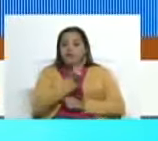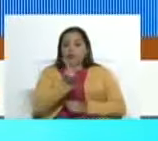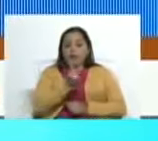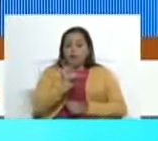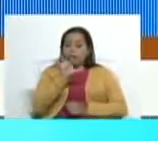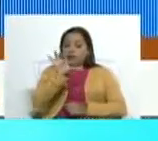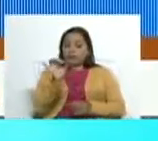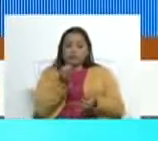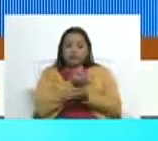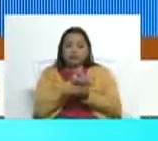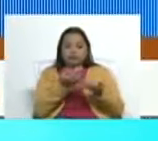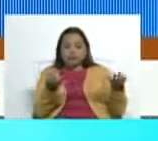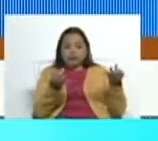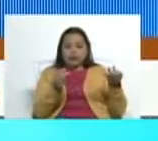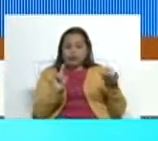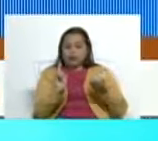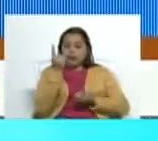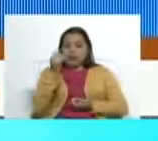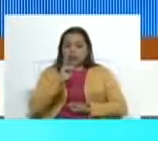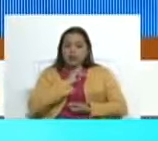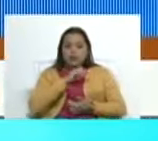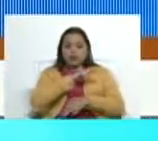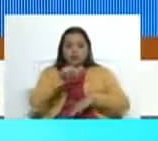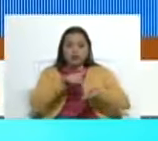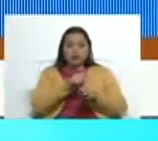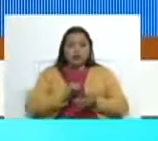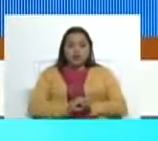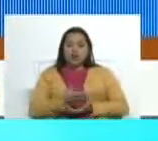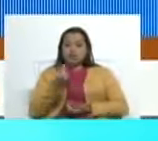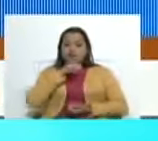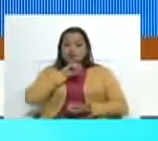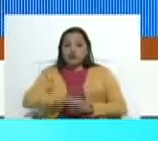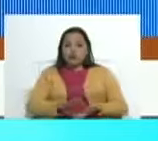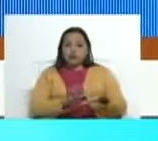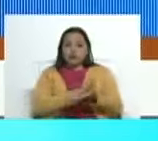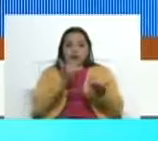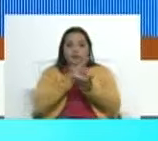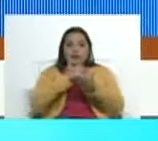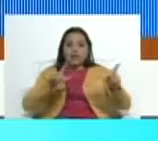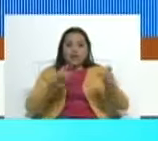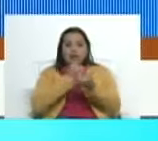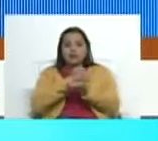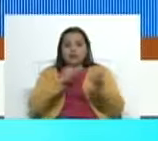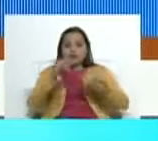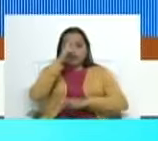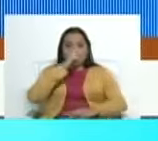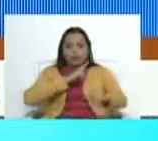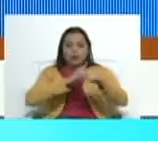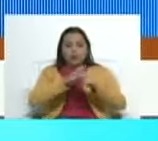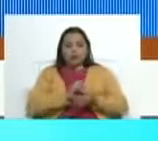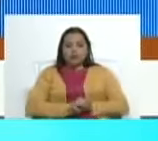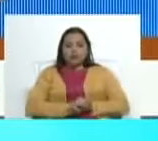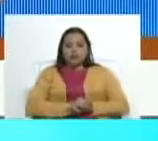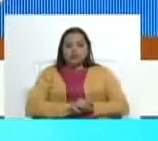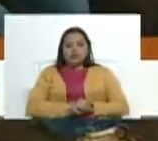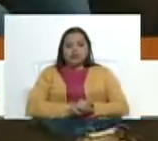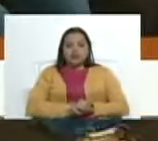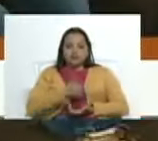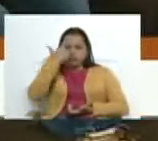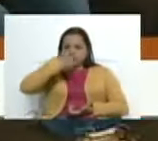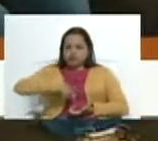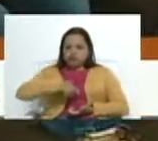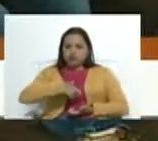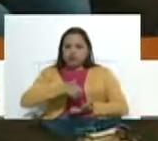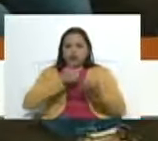en su identidad nacional, con una gran historia de libertad, de independencia, de honor, de dignidad, de moral